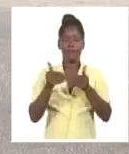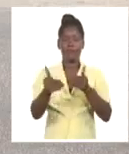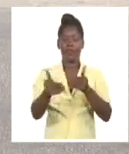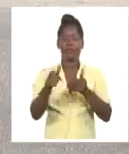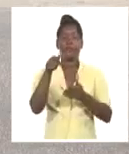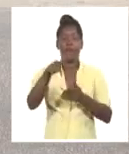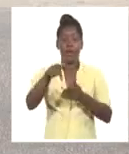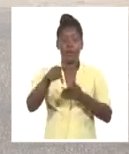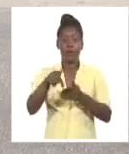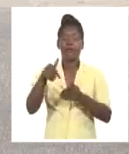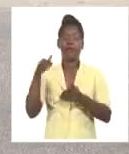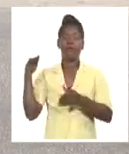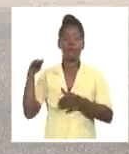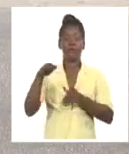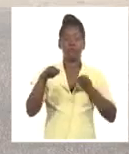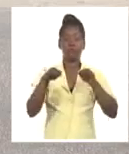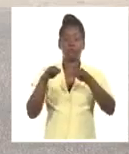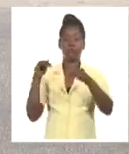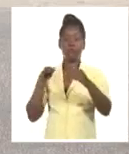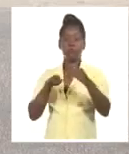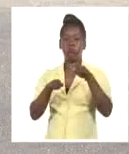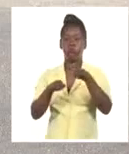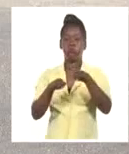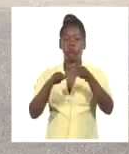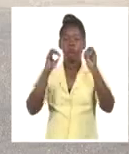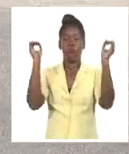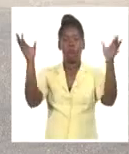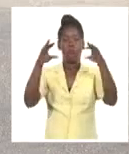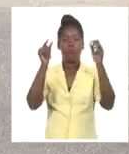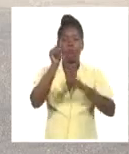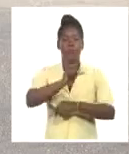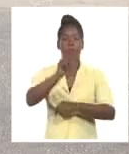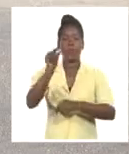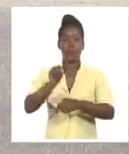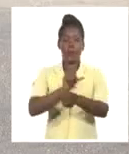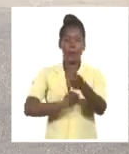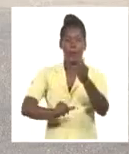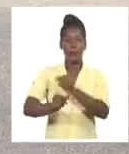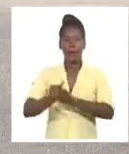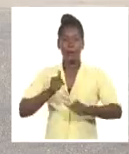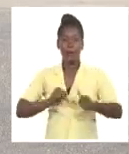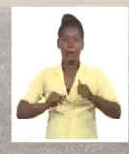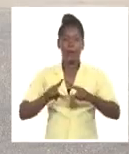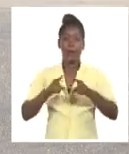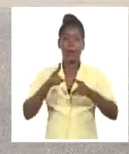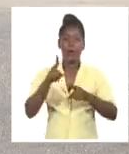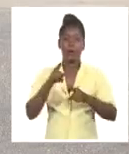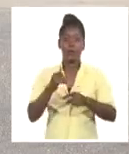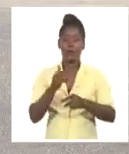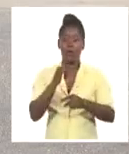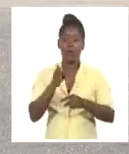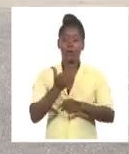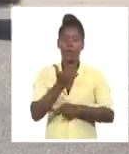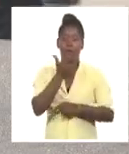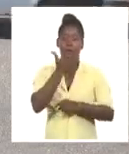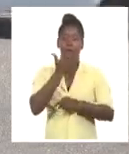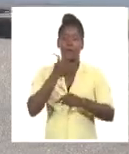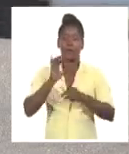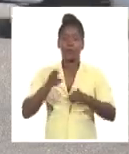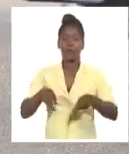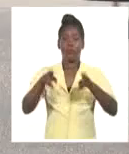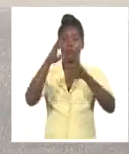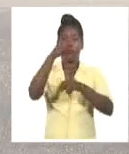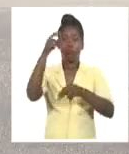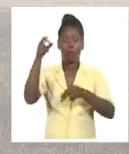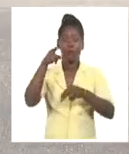arribando ambulancias con lesionados y heridos del accidente de grandes proporciones ocurridos en esta mañana en el